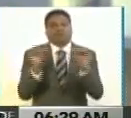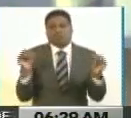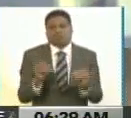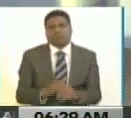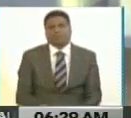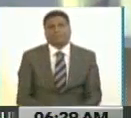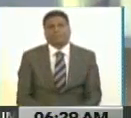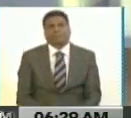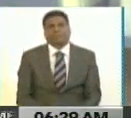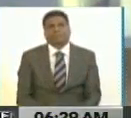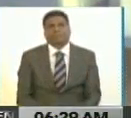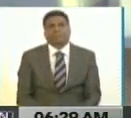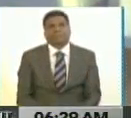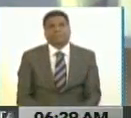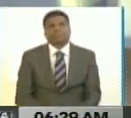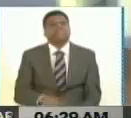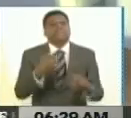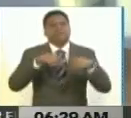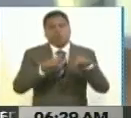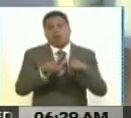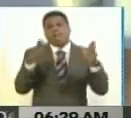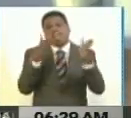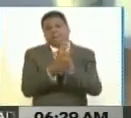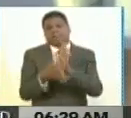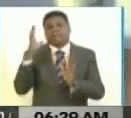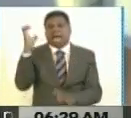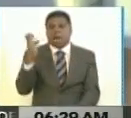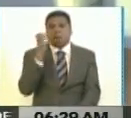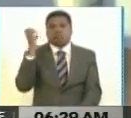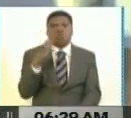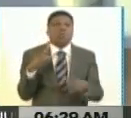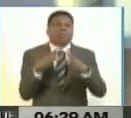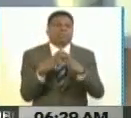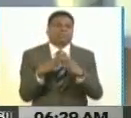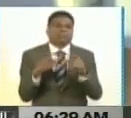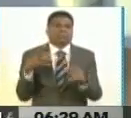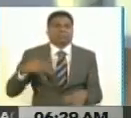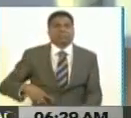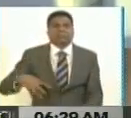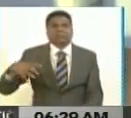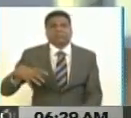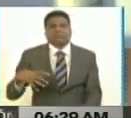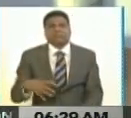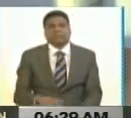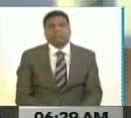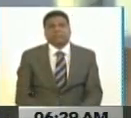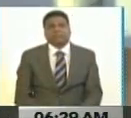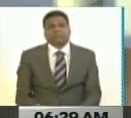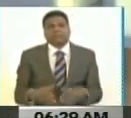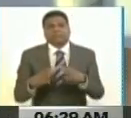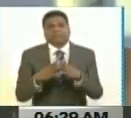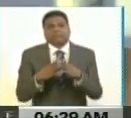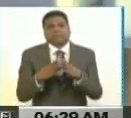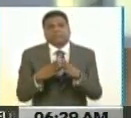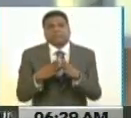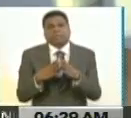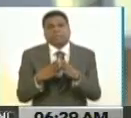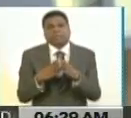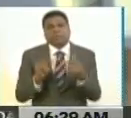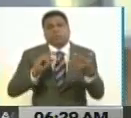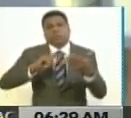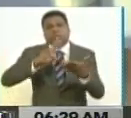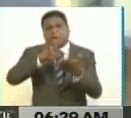es emular únicamente esa visión de carácter neoliberal que tendría un bloque donde solamente se toma en cuenta la